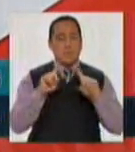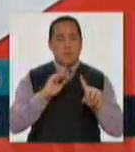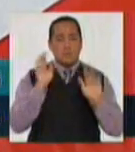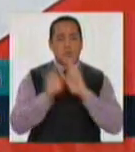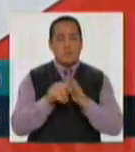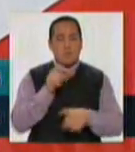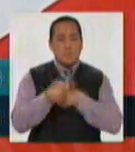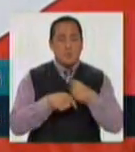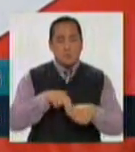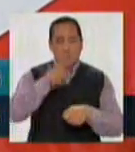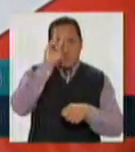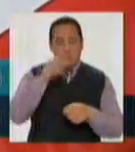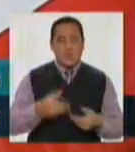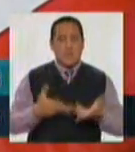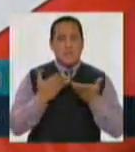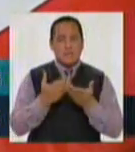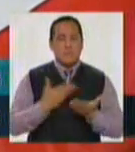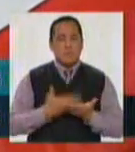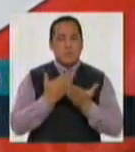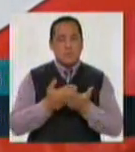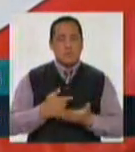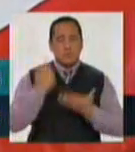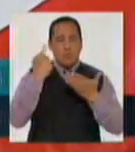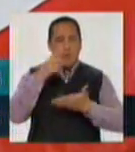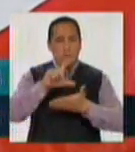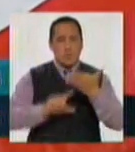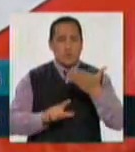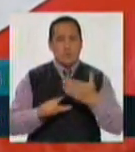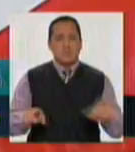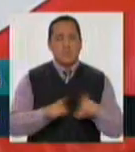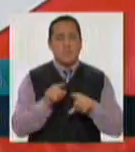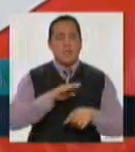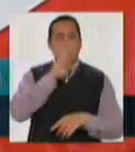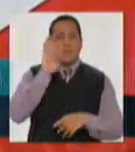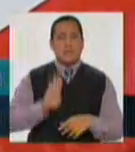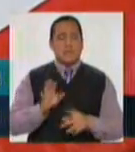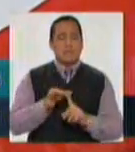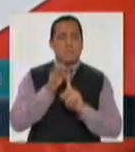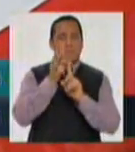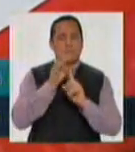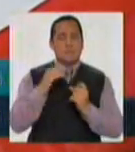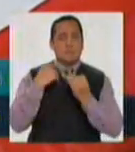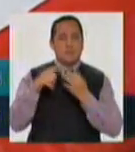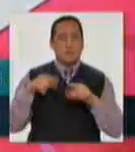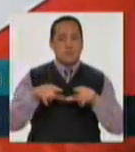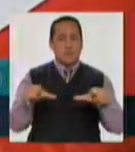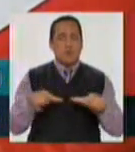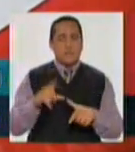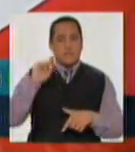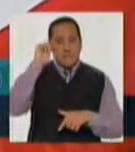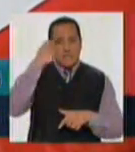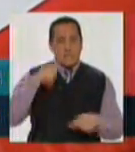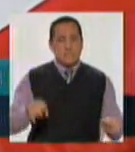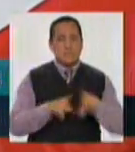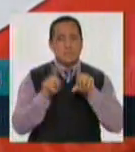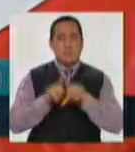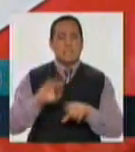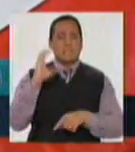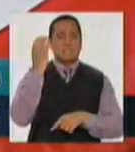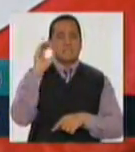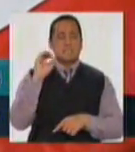que cursarán su licenciatura y el posgrado en Brasil, especialmente en las áreas de ingeniería y ciencias